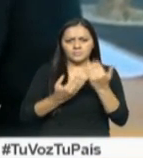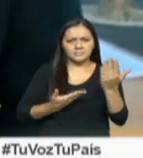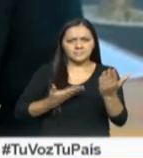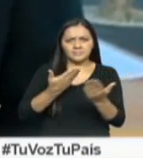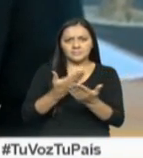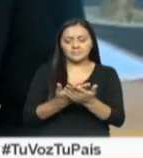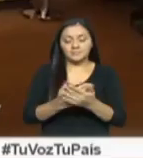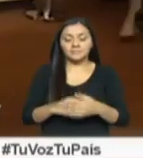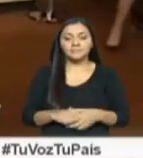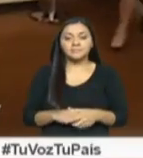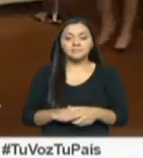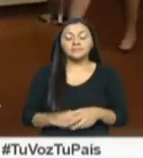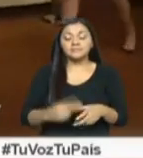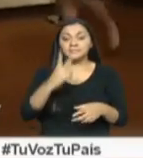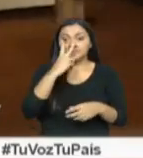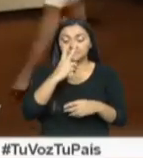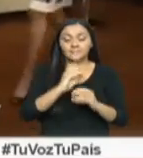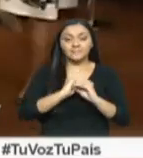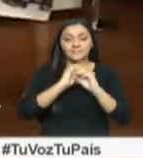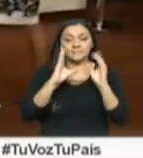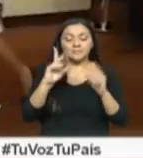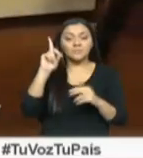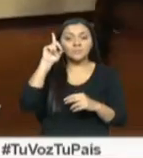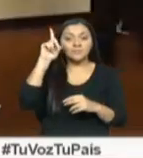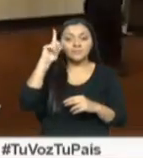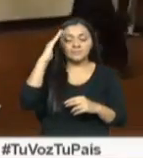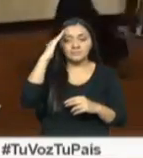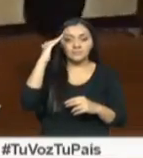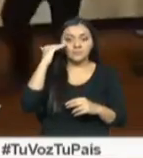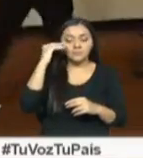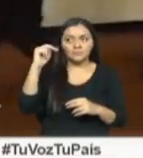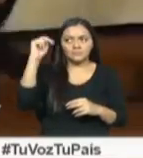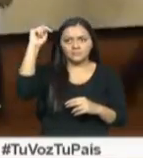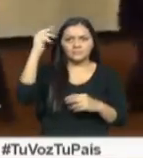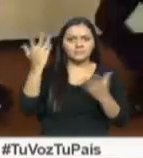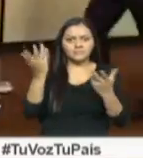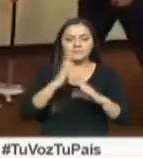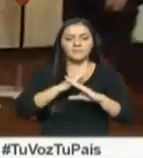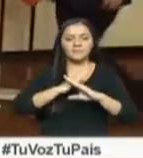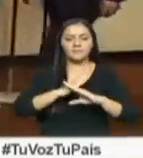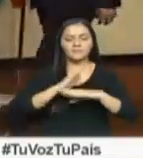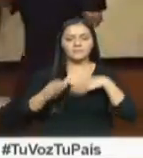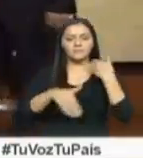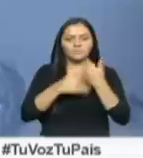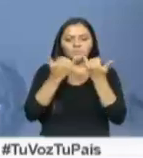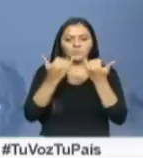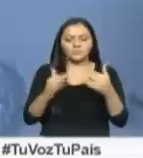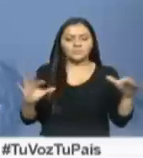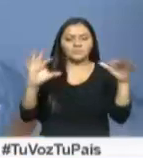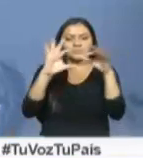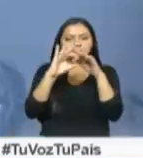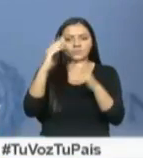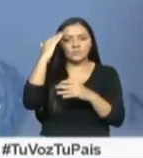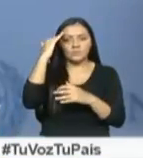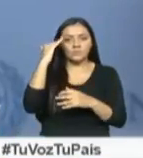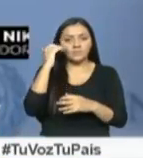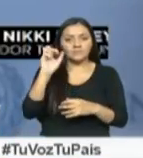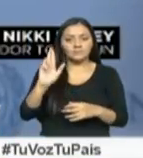Nikki Haley considera que el líder norcoreano no es alguien racional y ha defendido sus maniobras conjuntas con Corea del Sur.